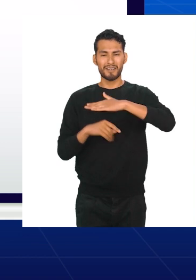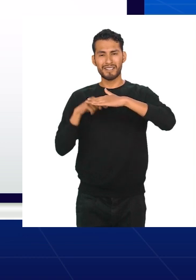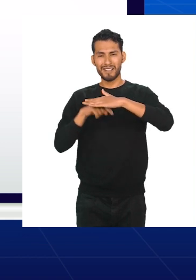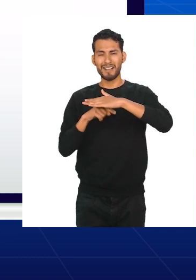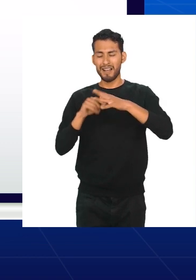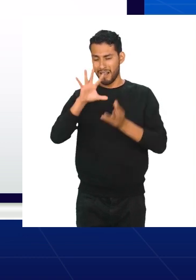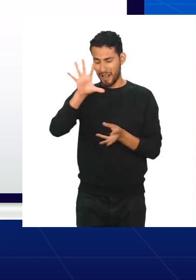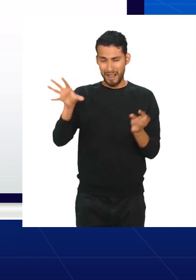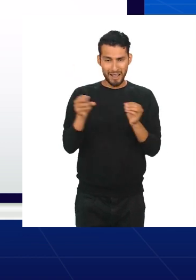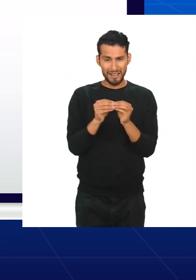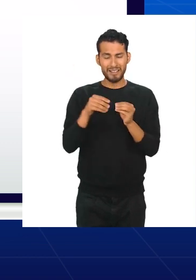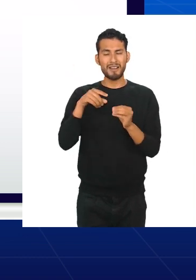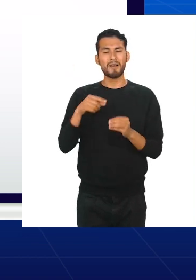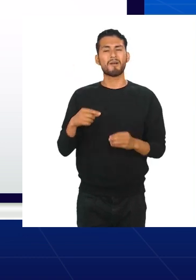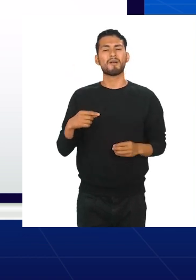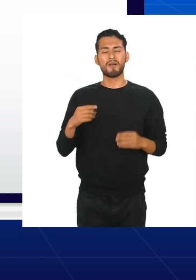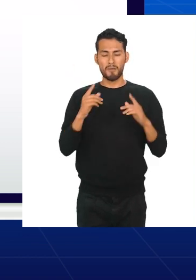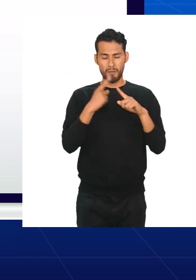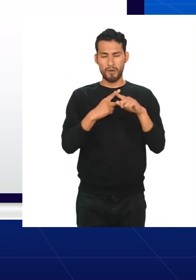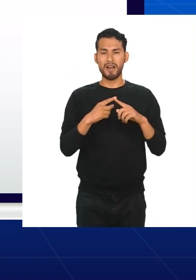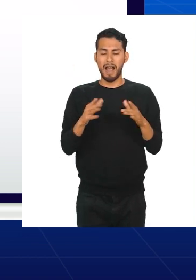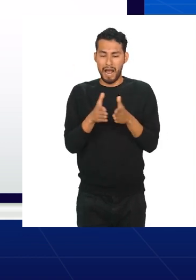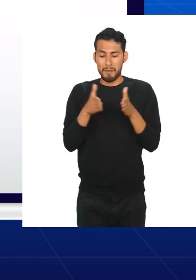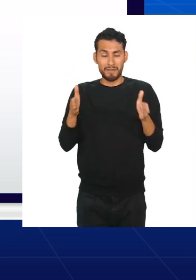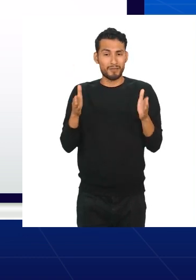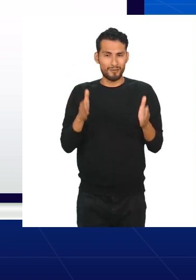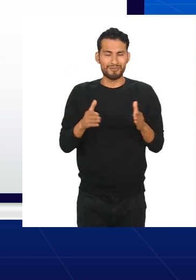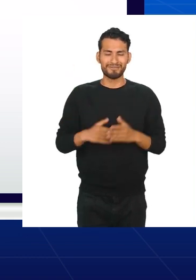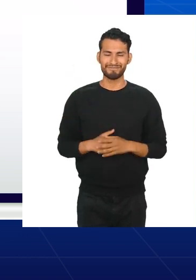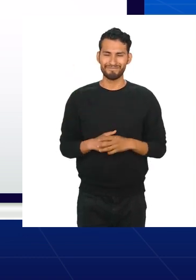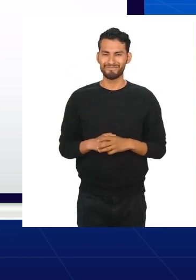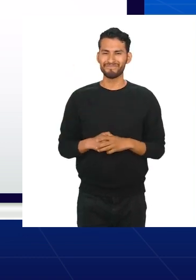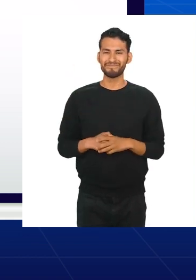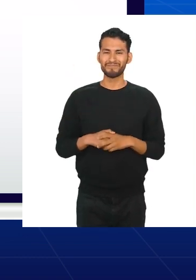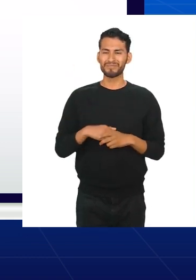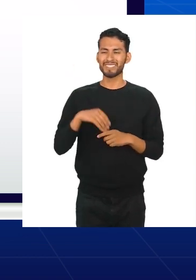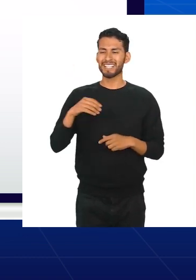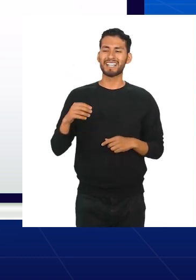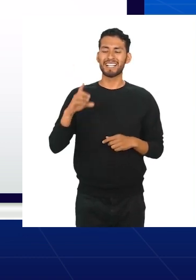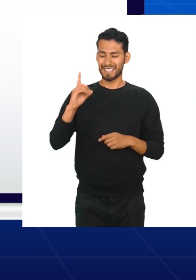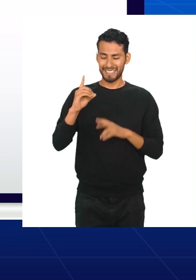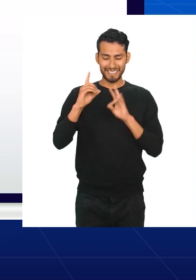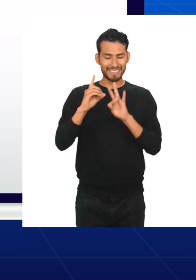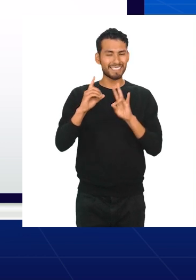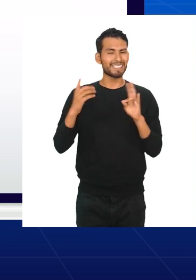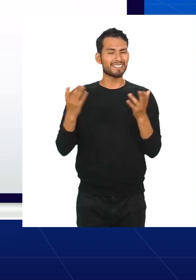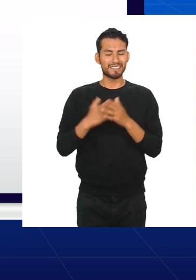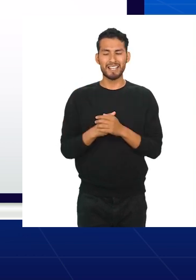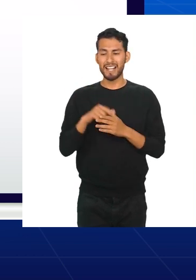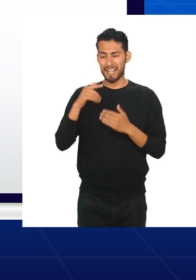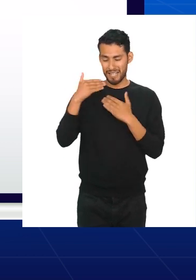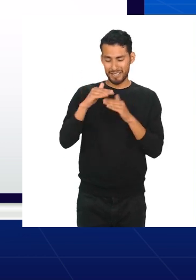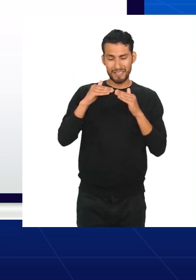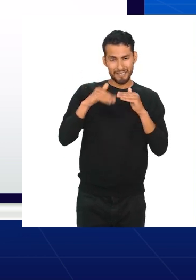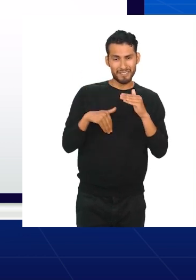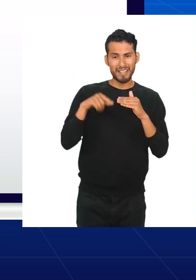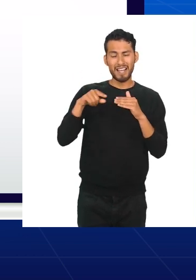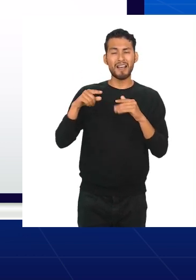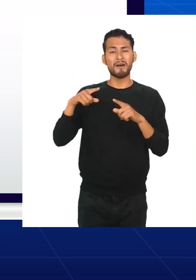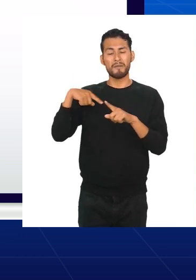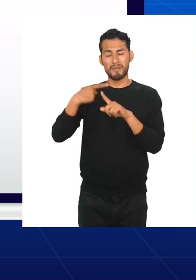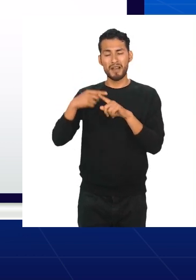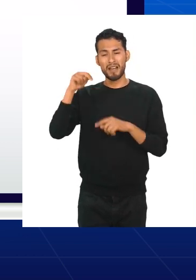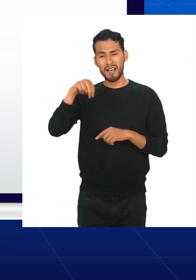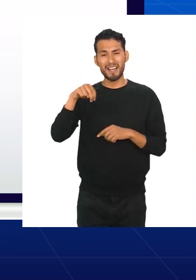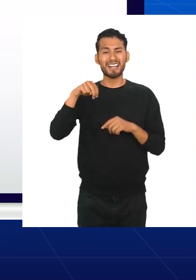la frecuencia absoluta de la clase por amplitud. El decil 7 es igual al límite inferior de la clase